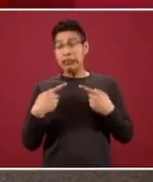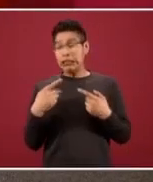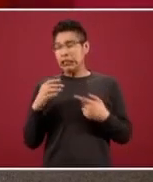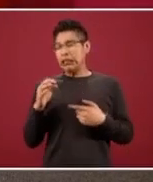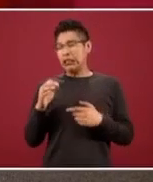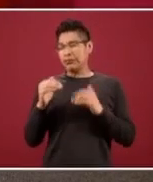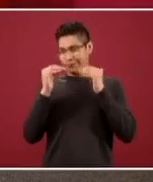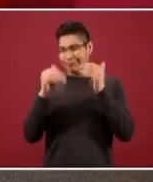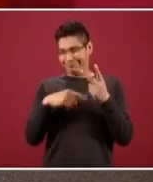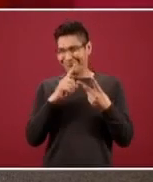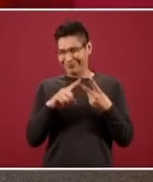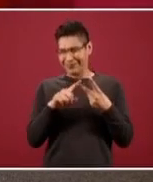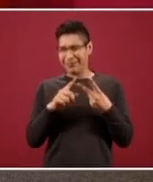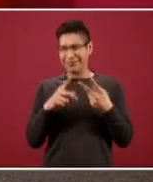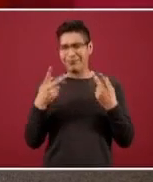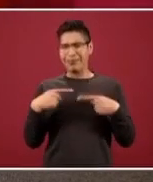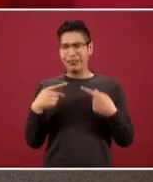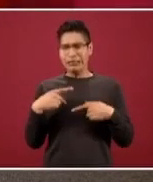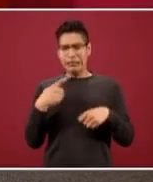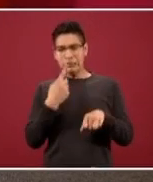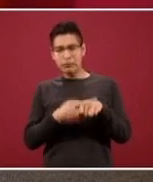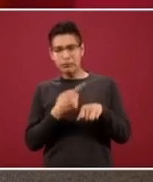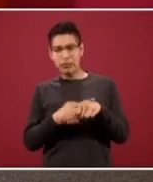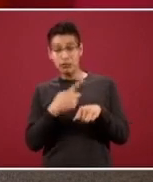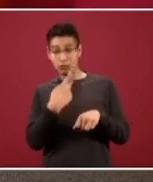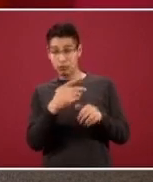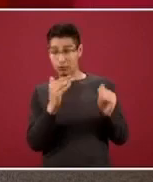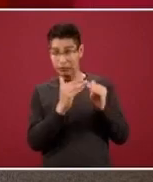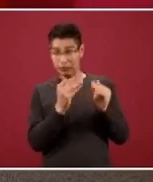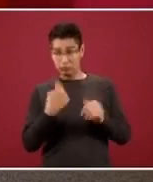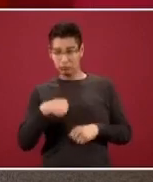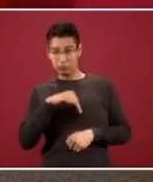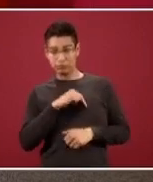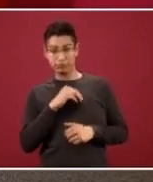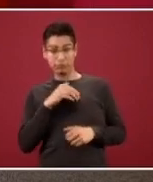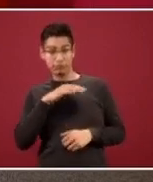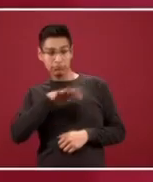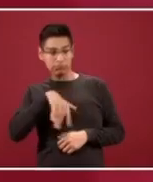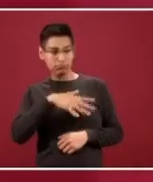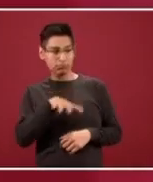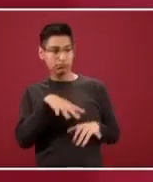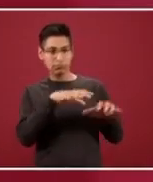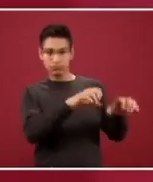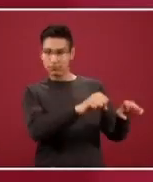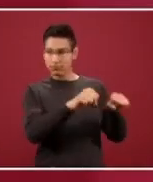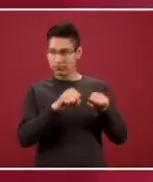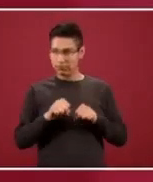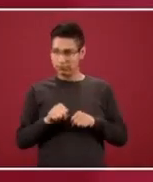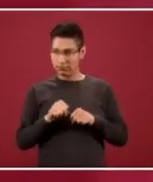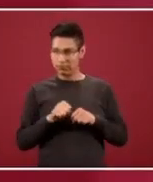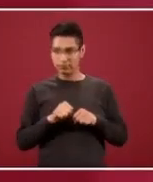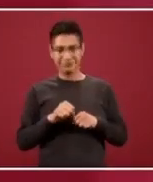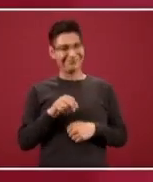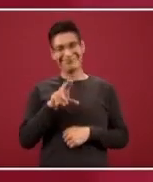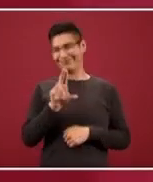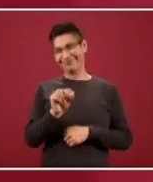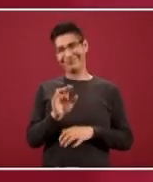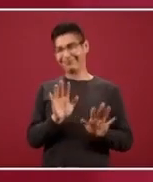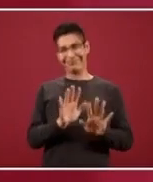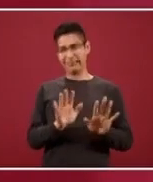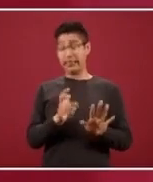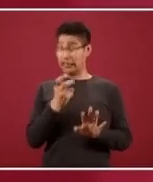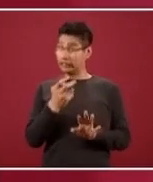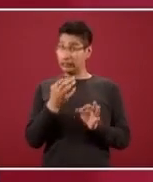buscarlas o no a sus casas. Creo que esto es muy importante que lo sepan todas y todos en